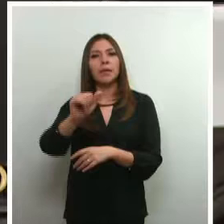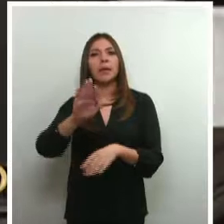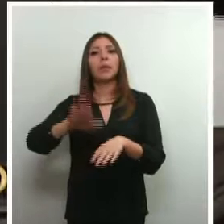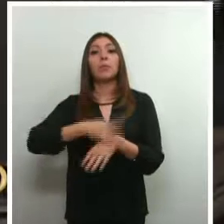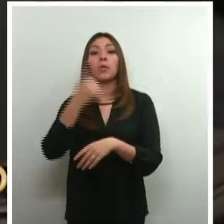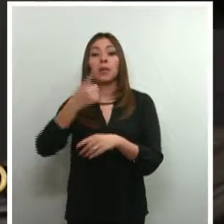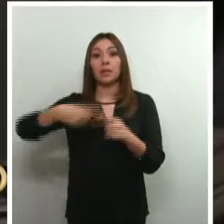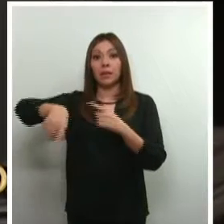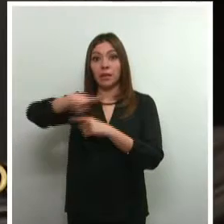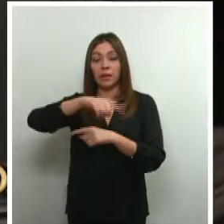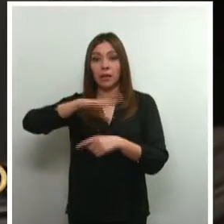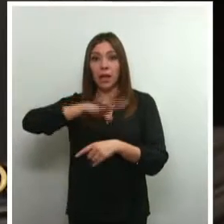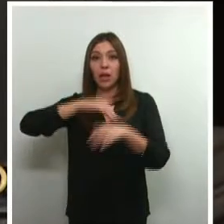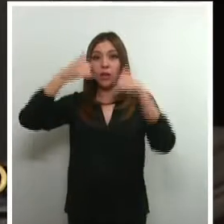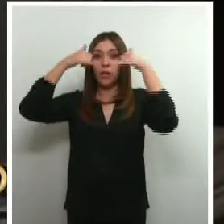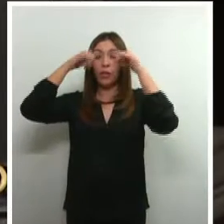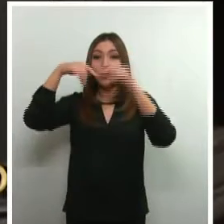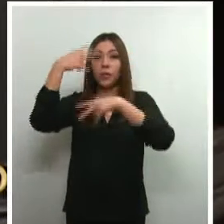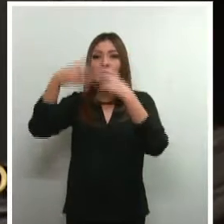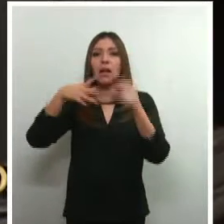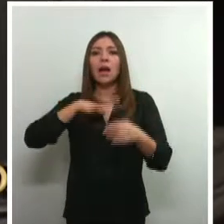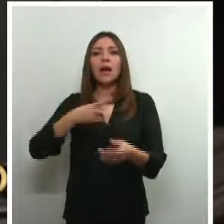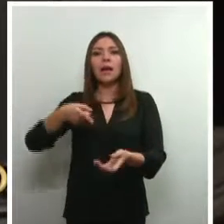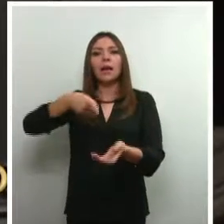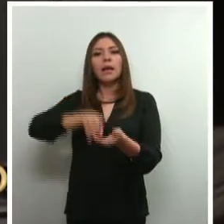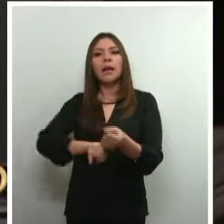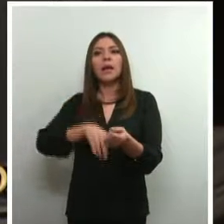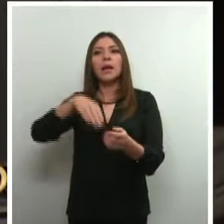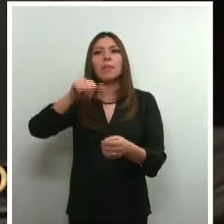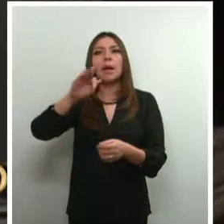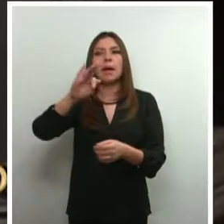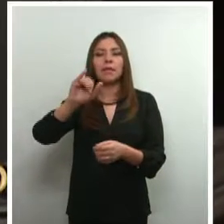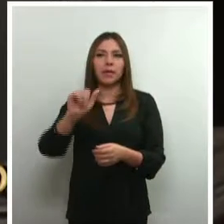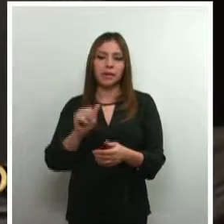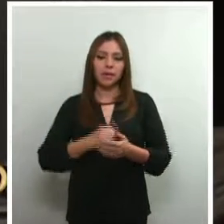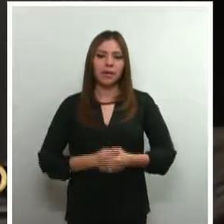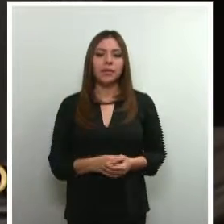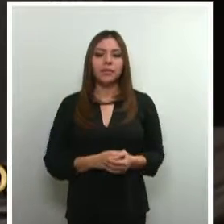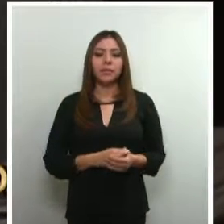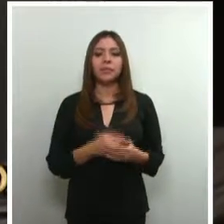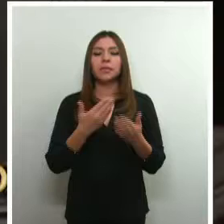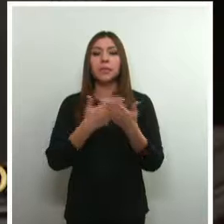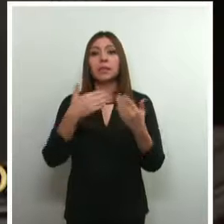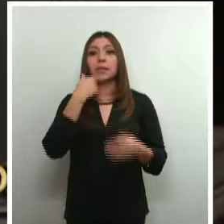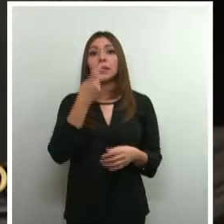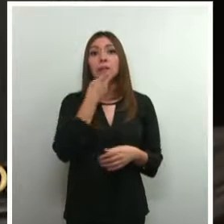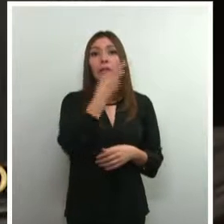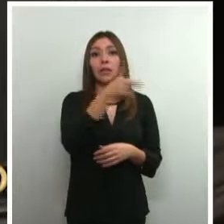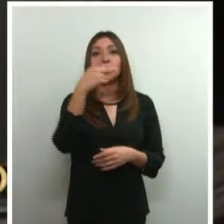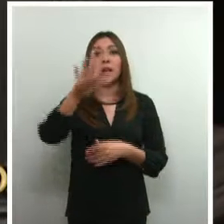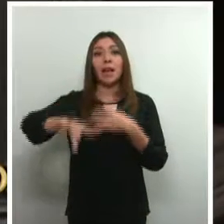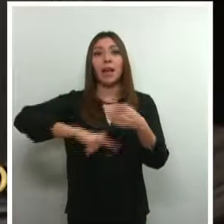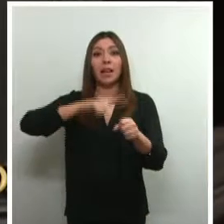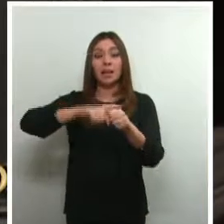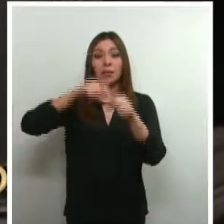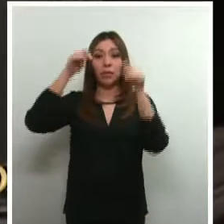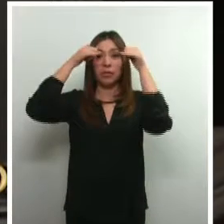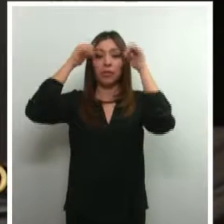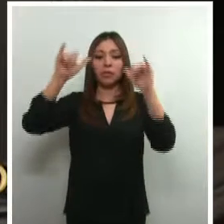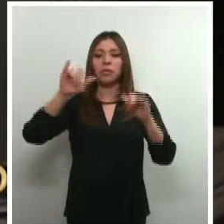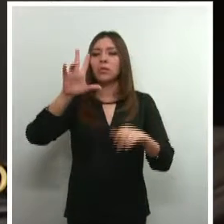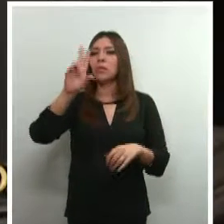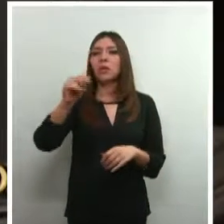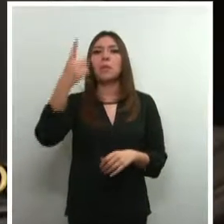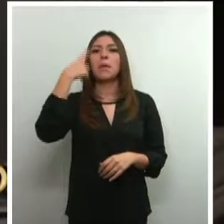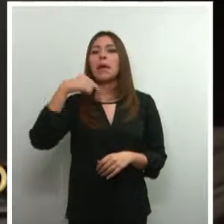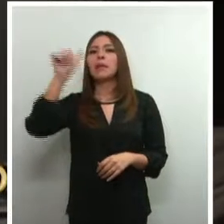de toros está esa mafia, señores. Y quiero decirles que las corridas de toros, nada dura